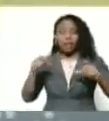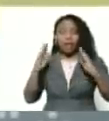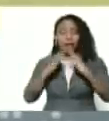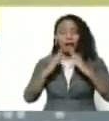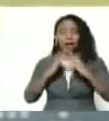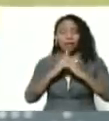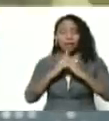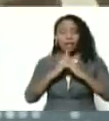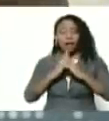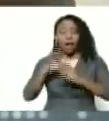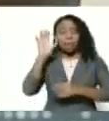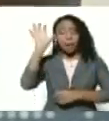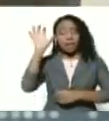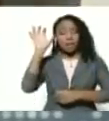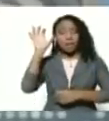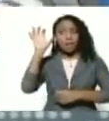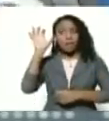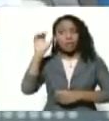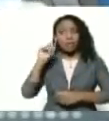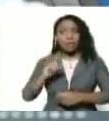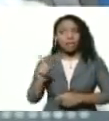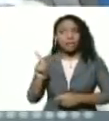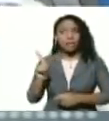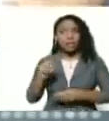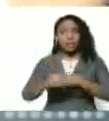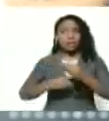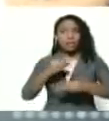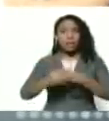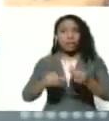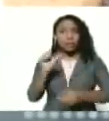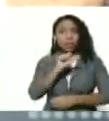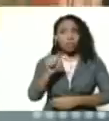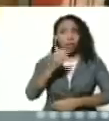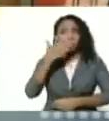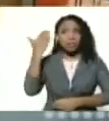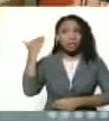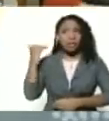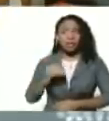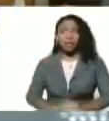Patria, que Sasaima sacó en el acto la semana pasada,